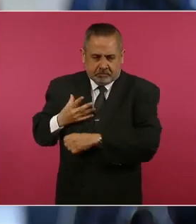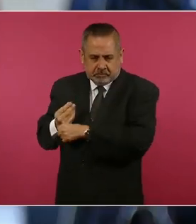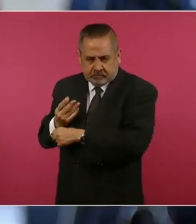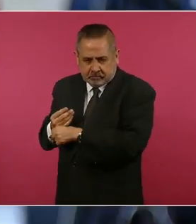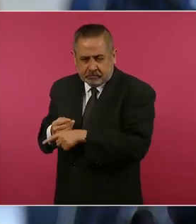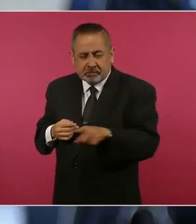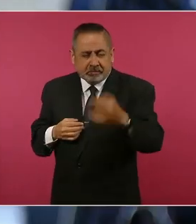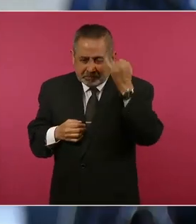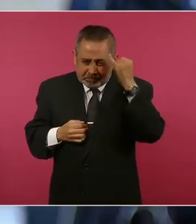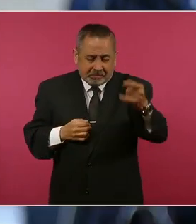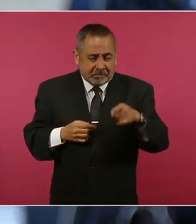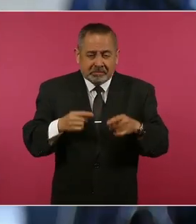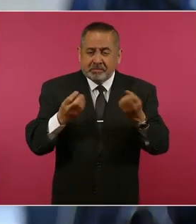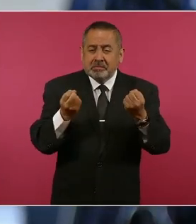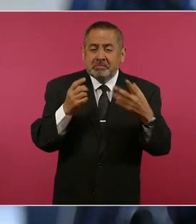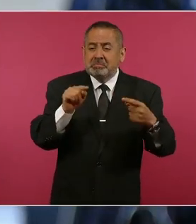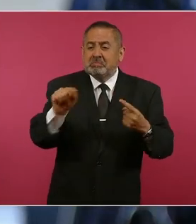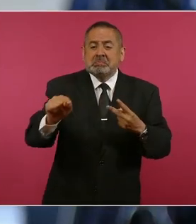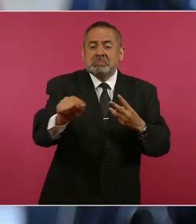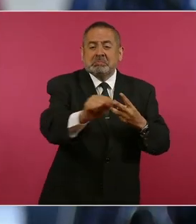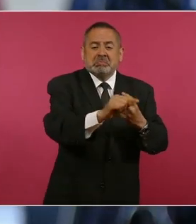pero imagínate muchos